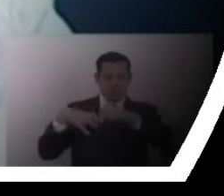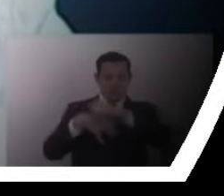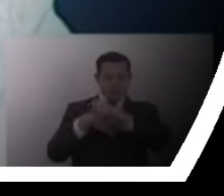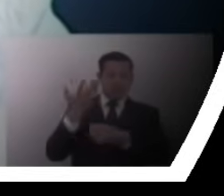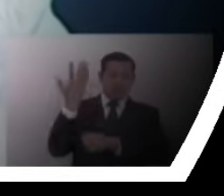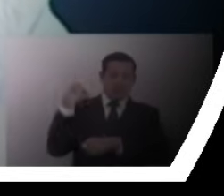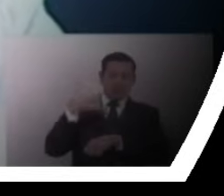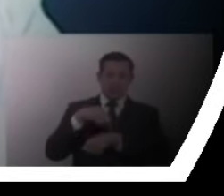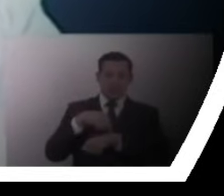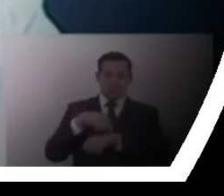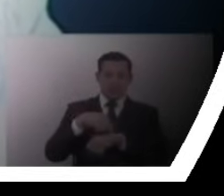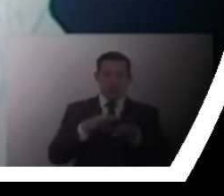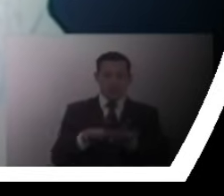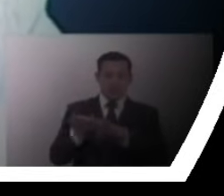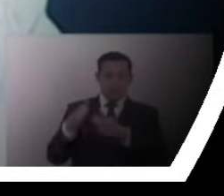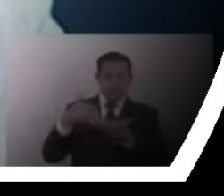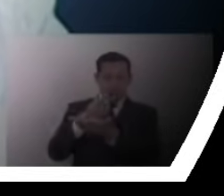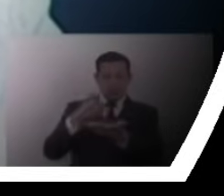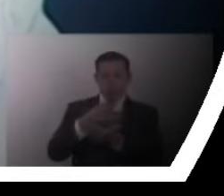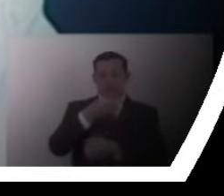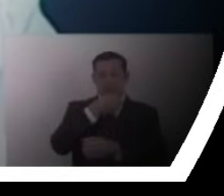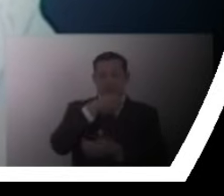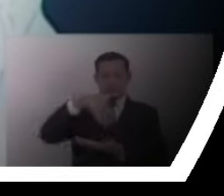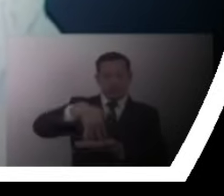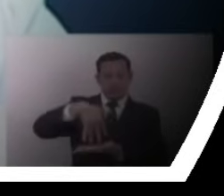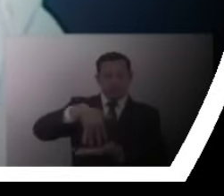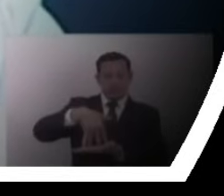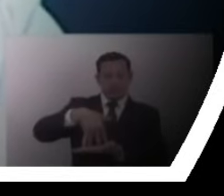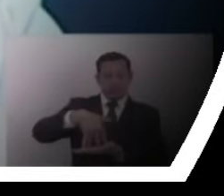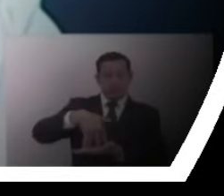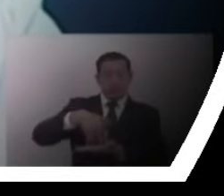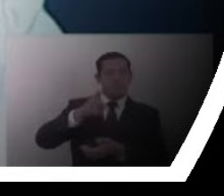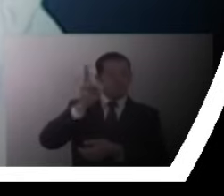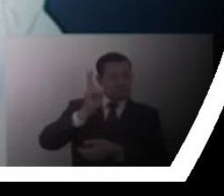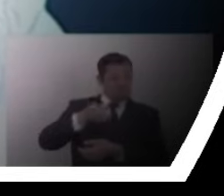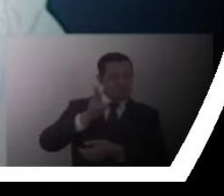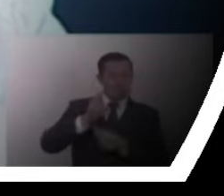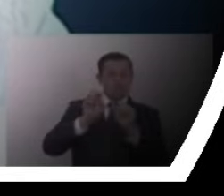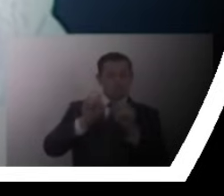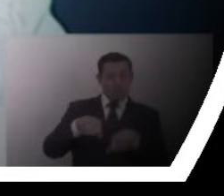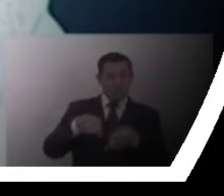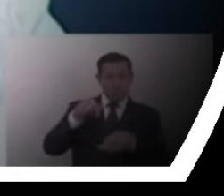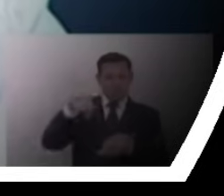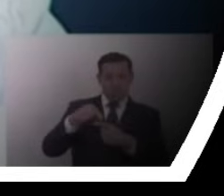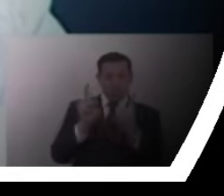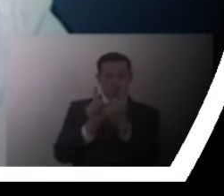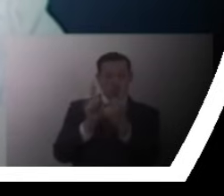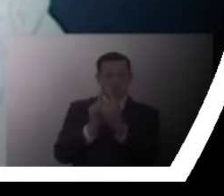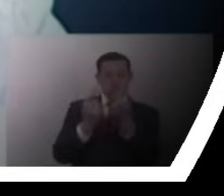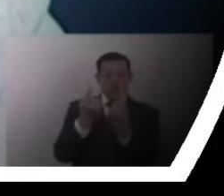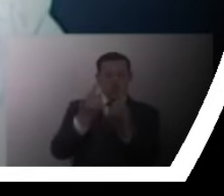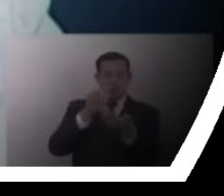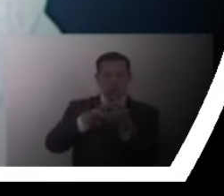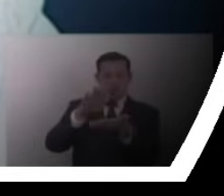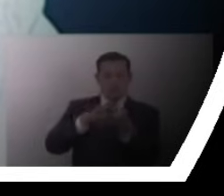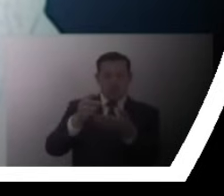corrupción del pasado, gracias al acceso a la información pública, así también podemos hoy conocer en qué se